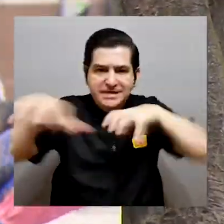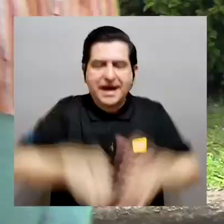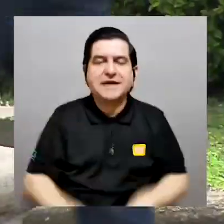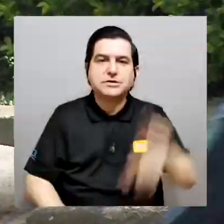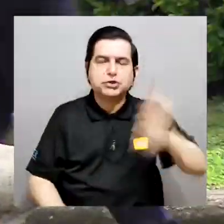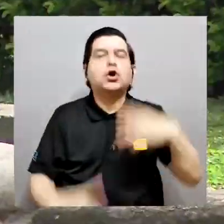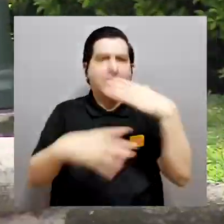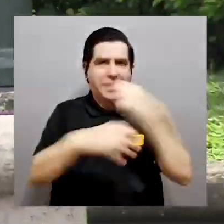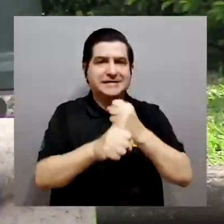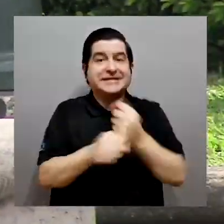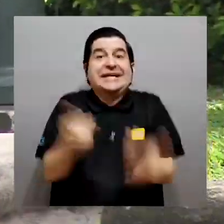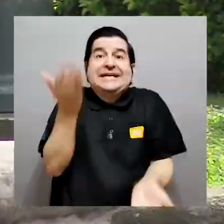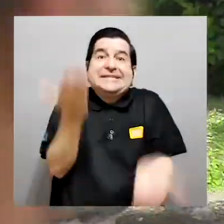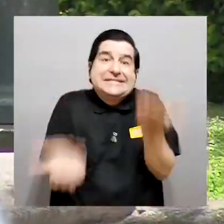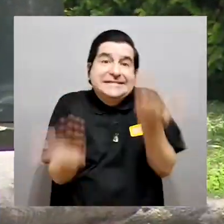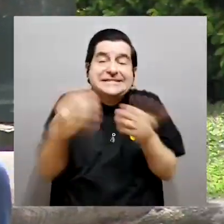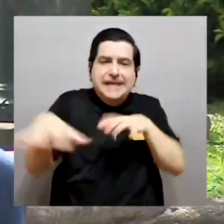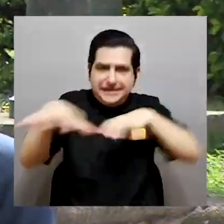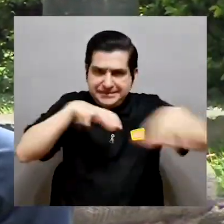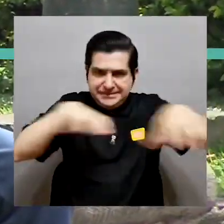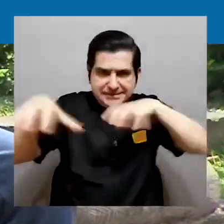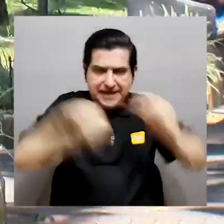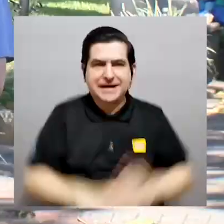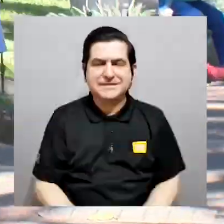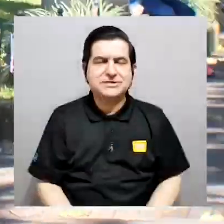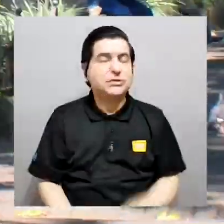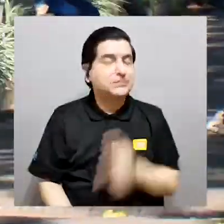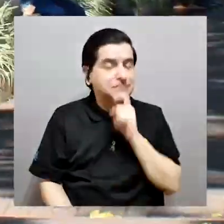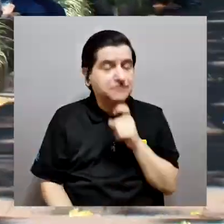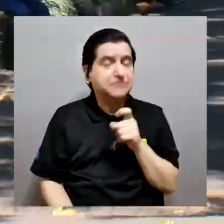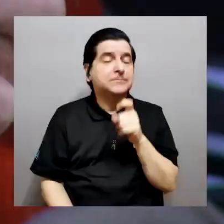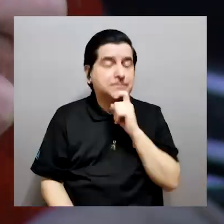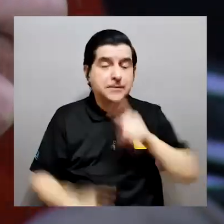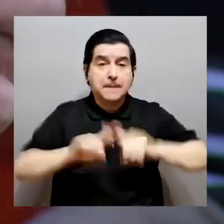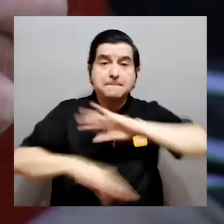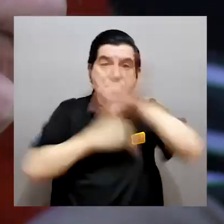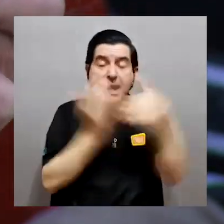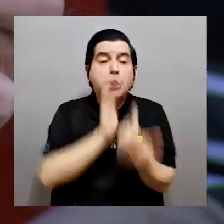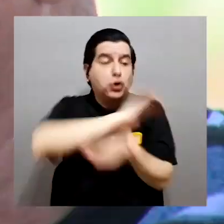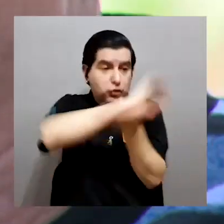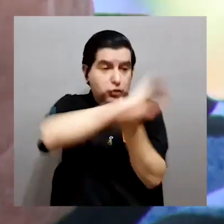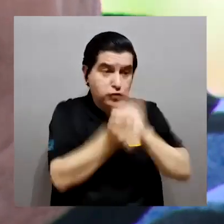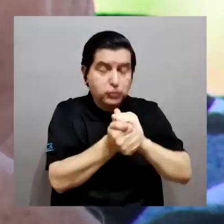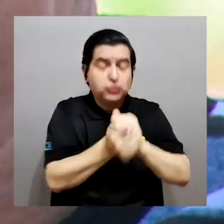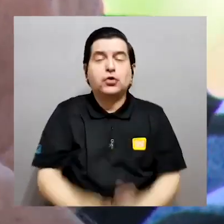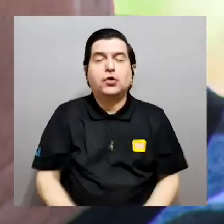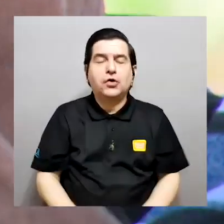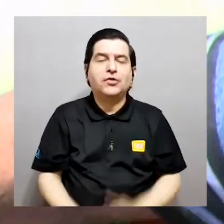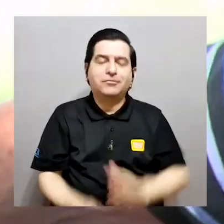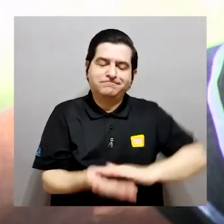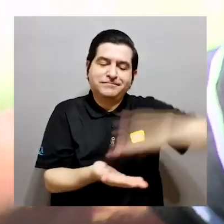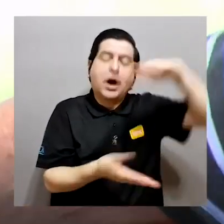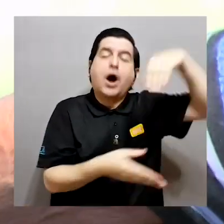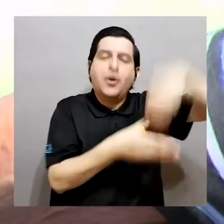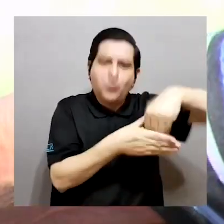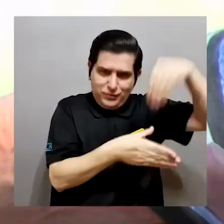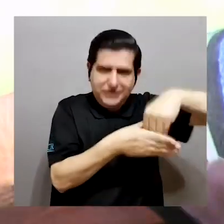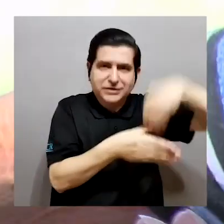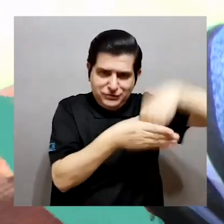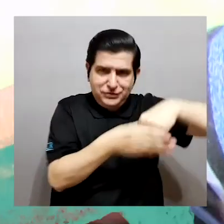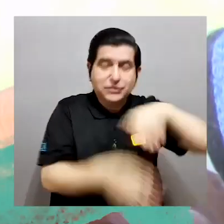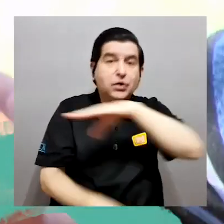que se deberían de tomar. Probablemente son acciones que son un trago amargo, ¿no? Pero todas las reformas se encaminan a aumentar las